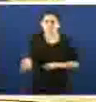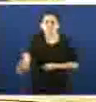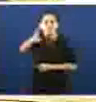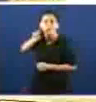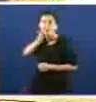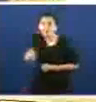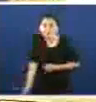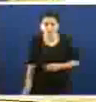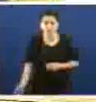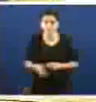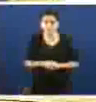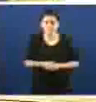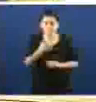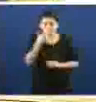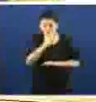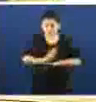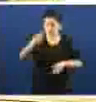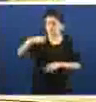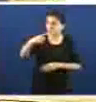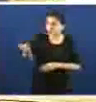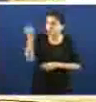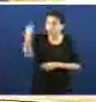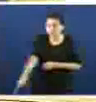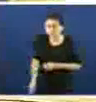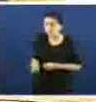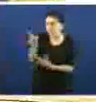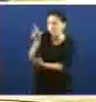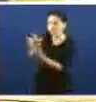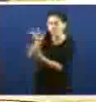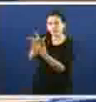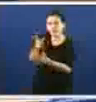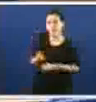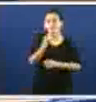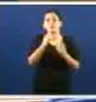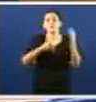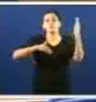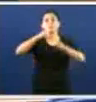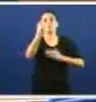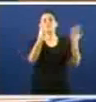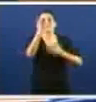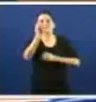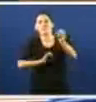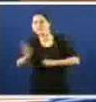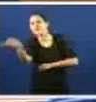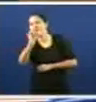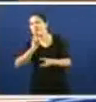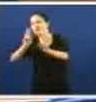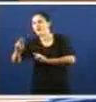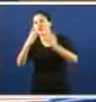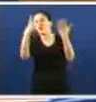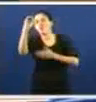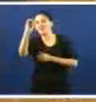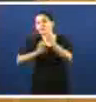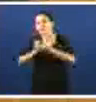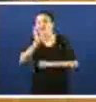vou, ben, non ten mi... Simplemente lle digo que non dialogue, que fale vostede. Ben, díxome, superado 60%, 90% no tempo do